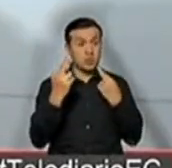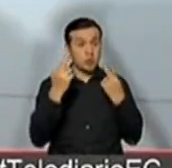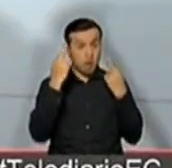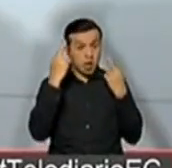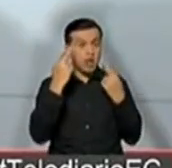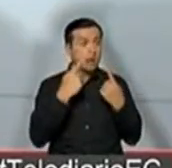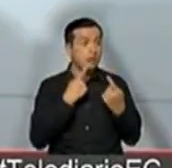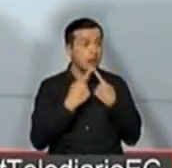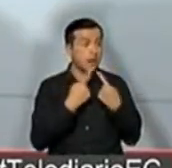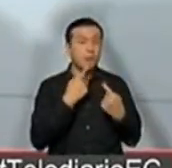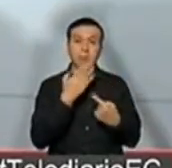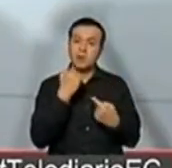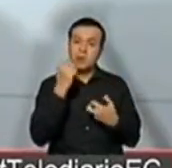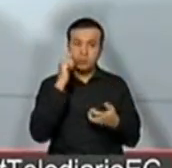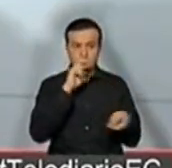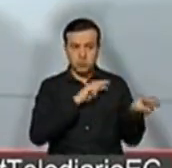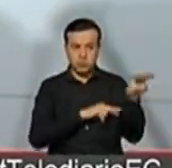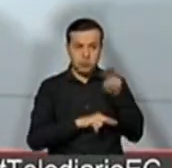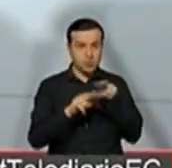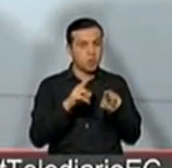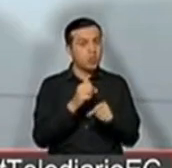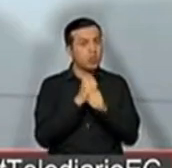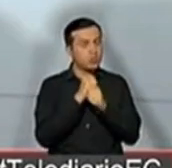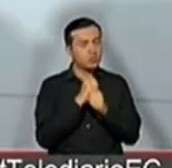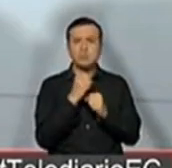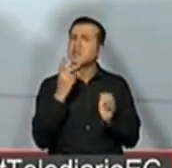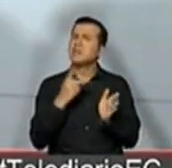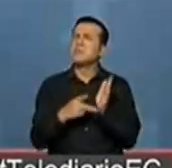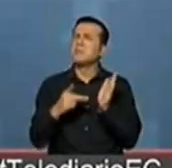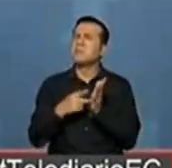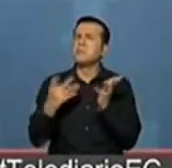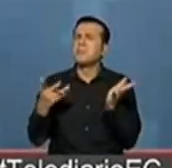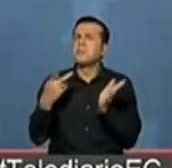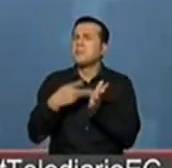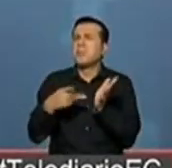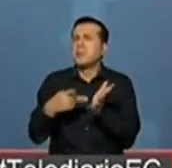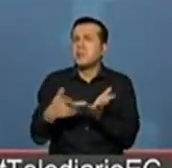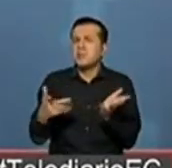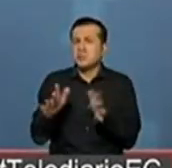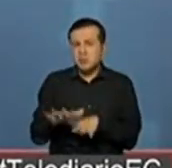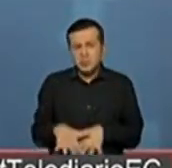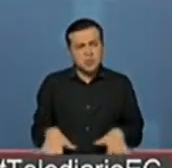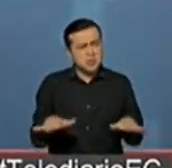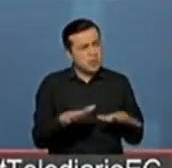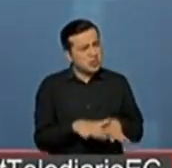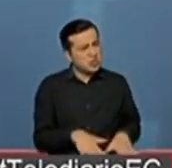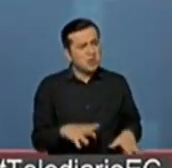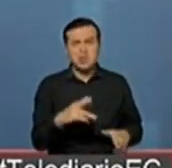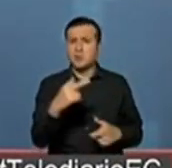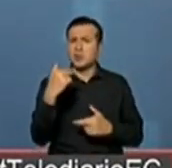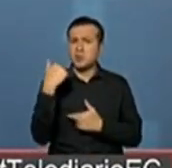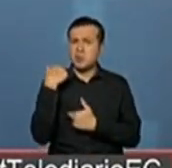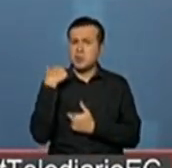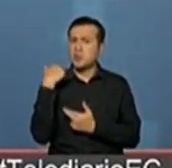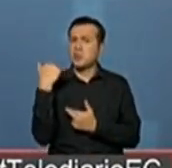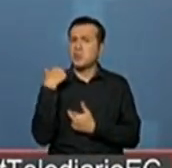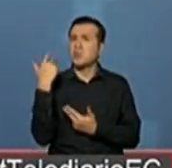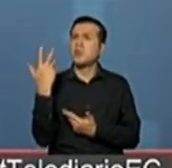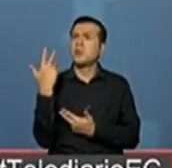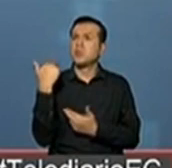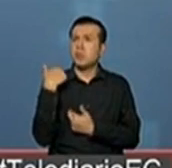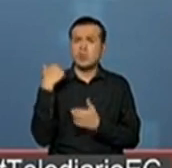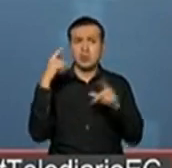analice un poquito de la seguridad. ¿Qué pasó ahí precisamente? Porque estos campos están en manos